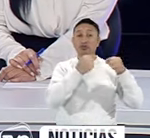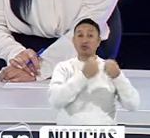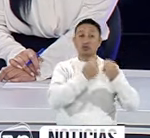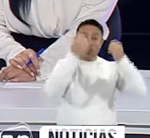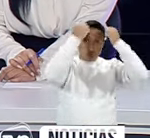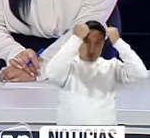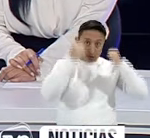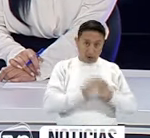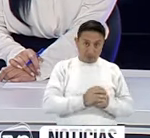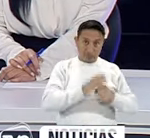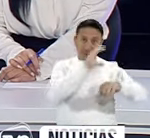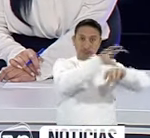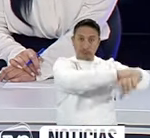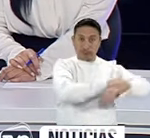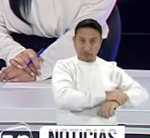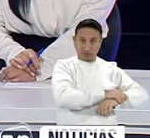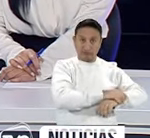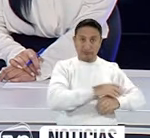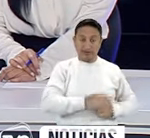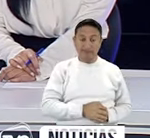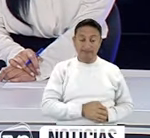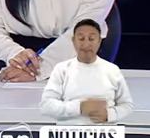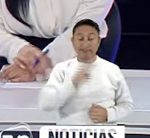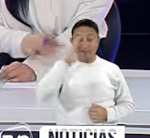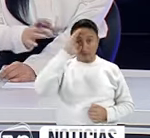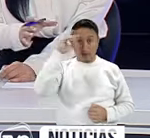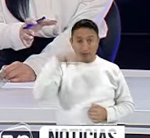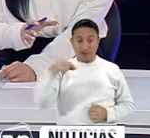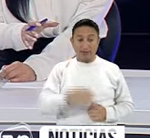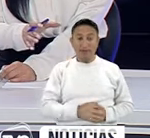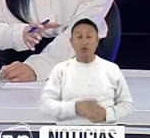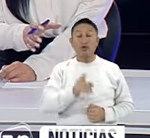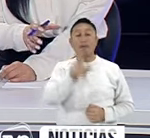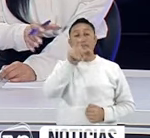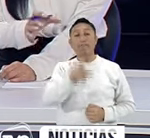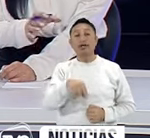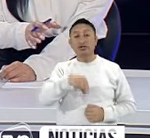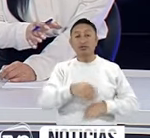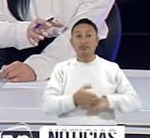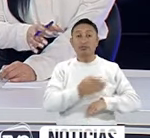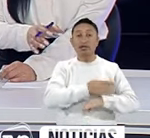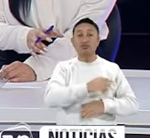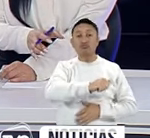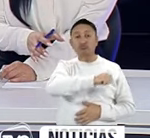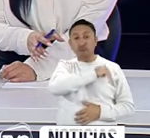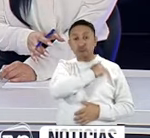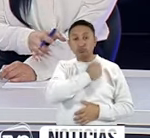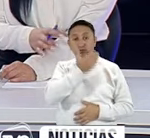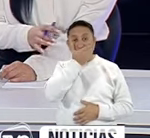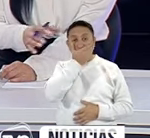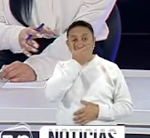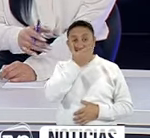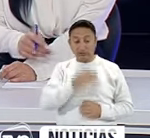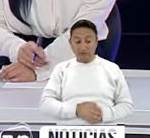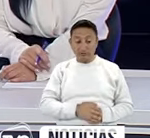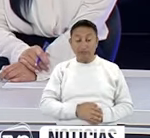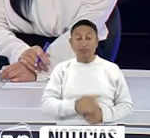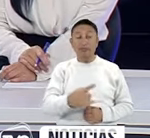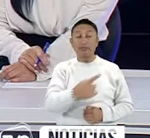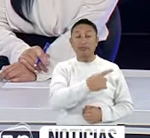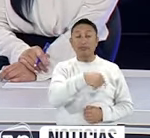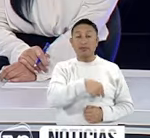organización terrorista. La Policía Nacional rescató a una persona que estaba en calidad de secuestrada y en poder de los detenidos.